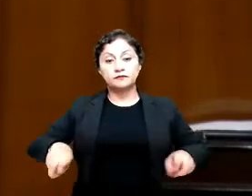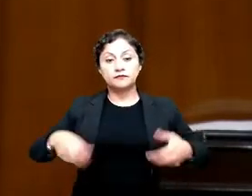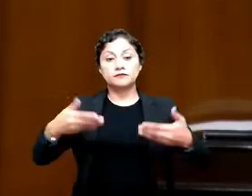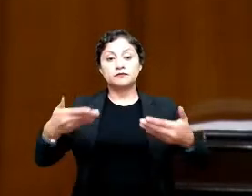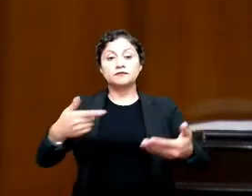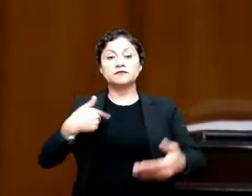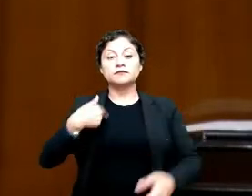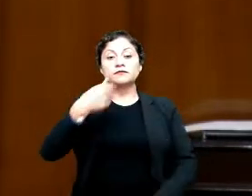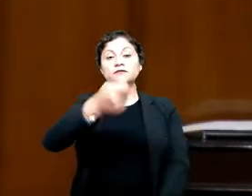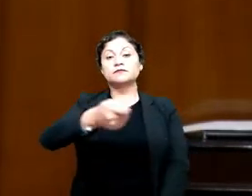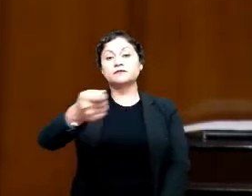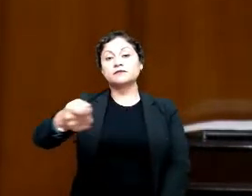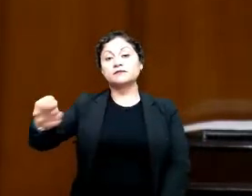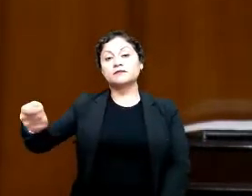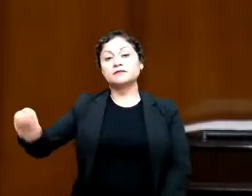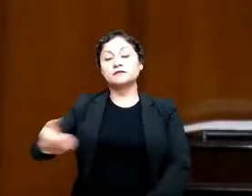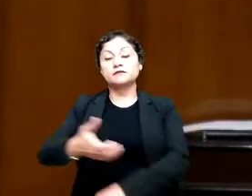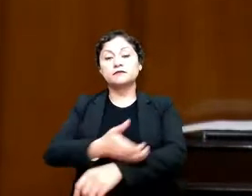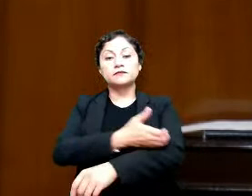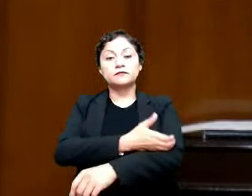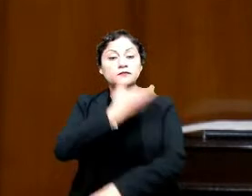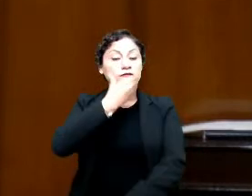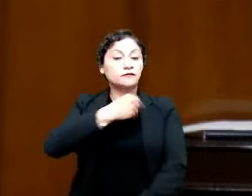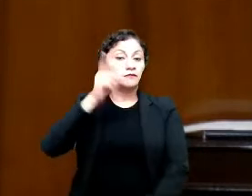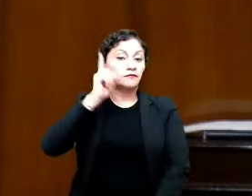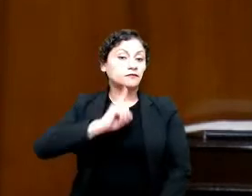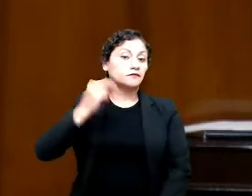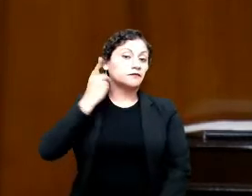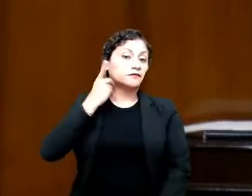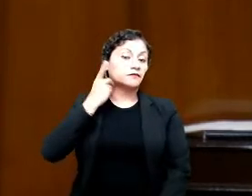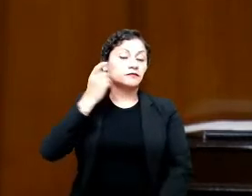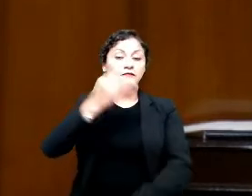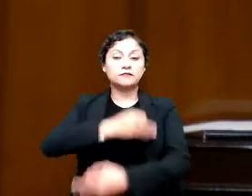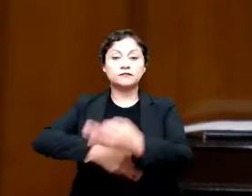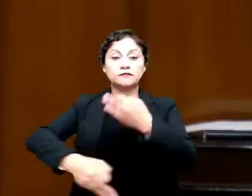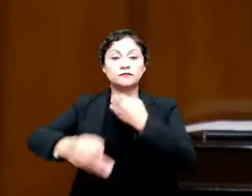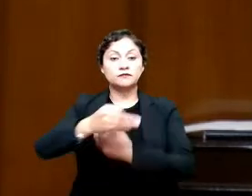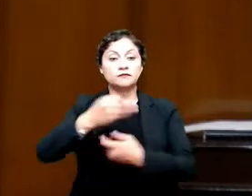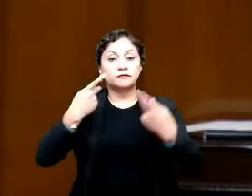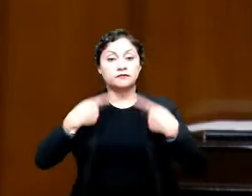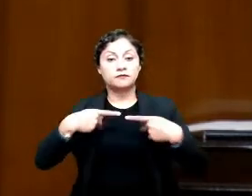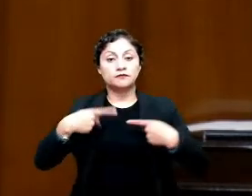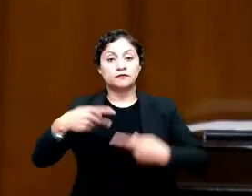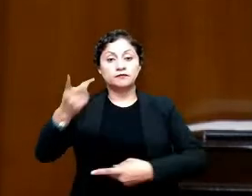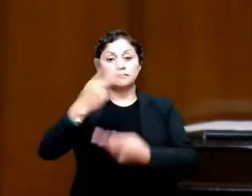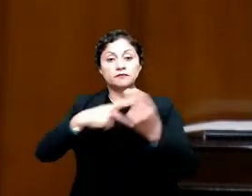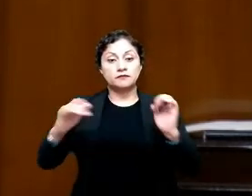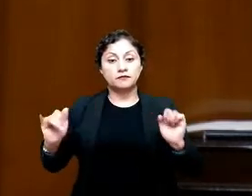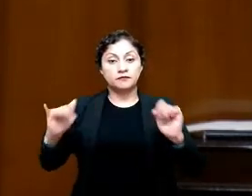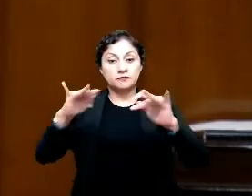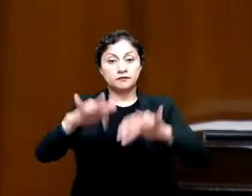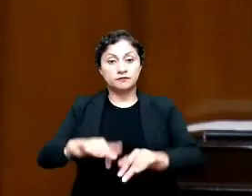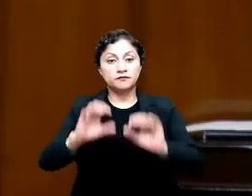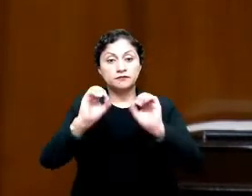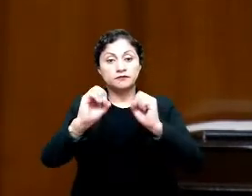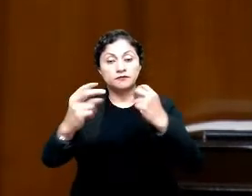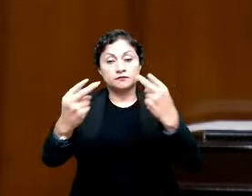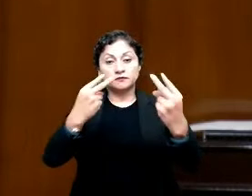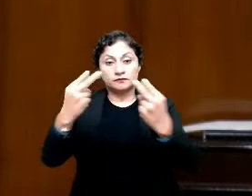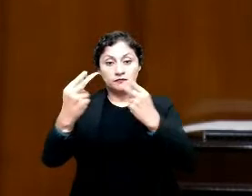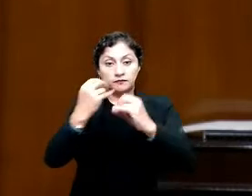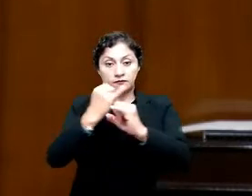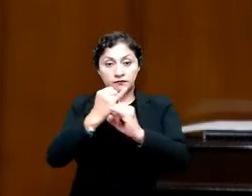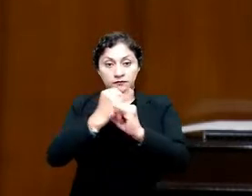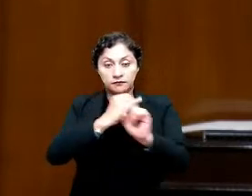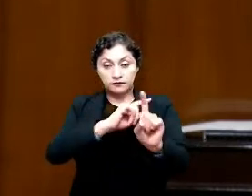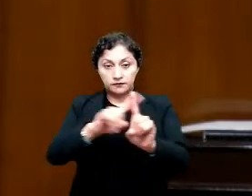compañeros legisladoras y legisladores, público que nos acompaña y nos sigue por las diferentes redes